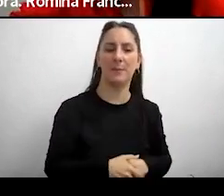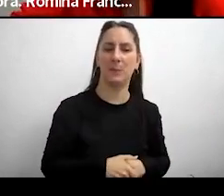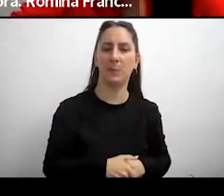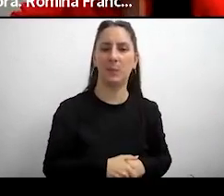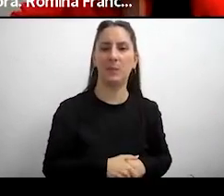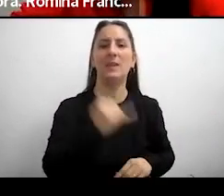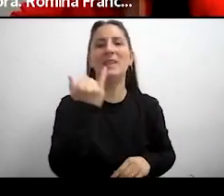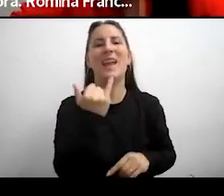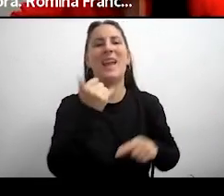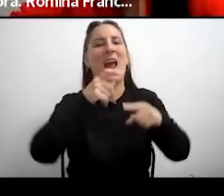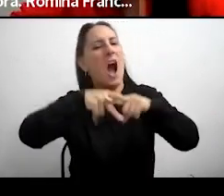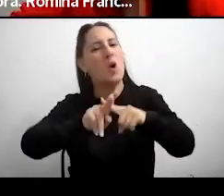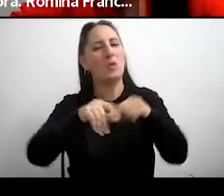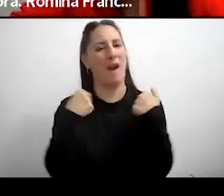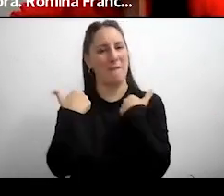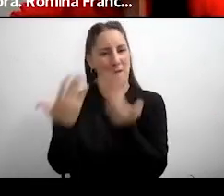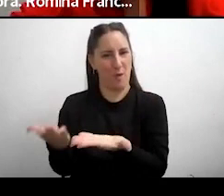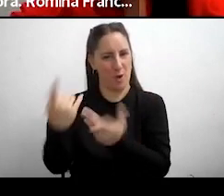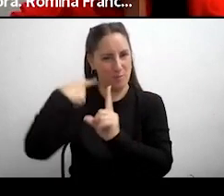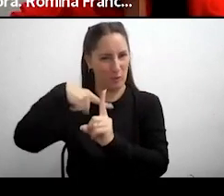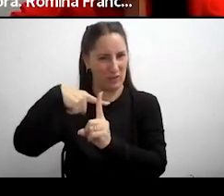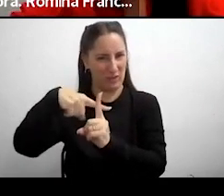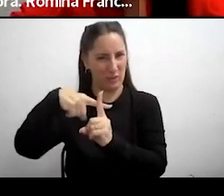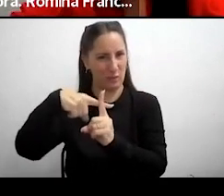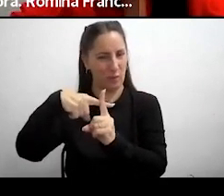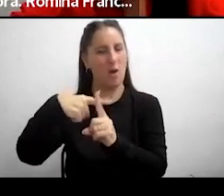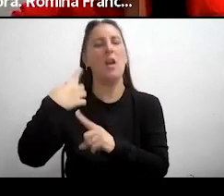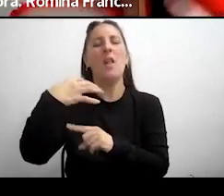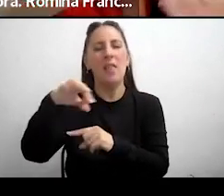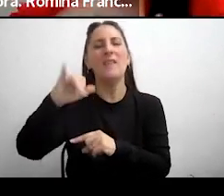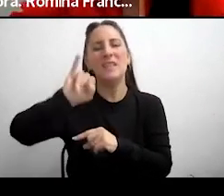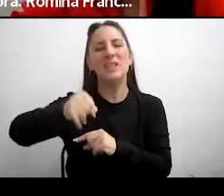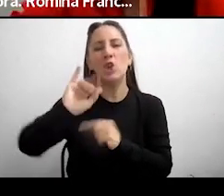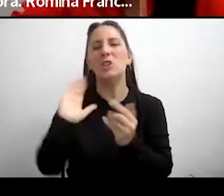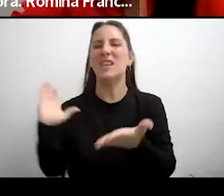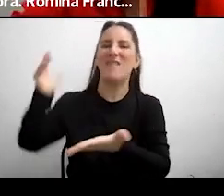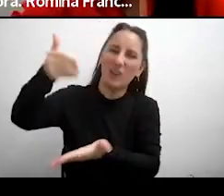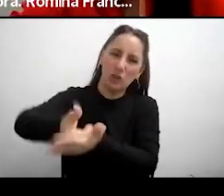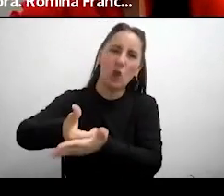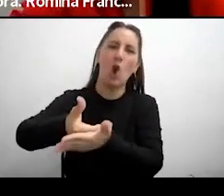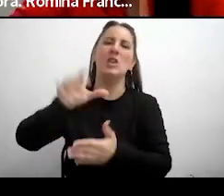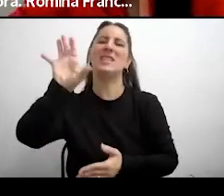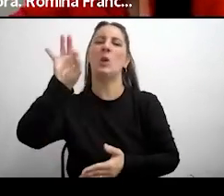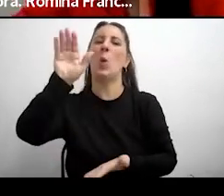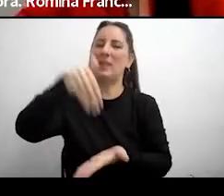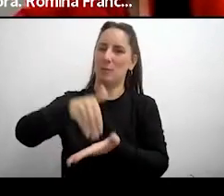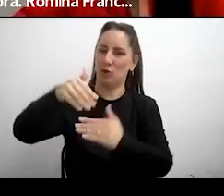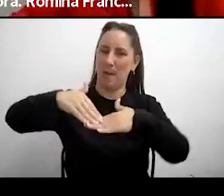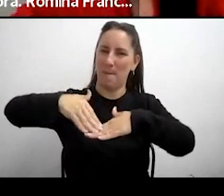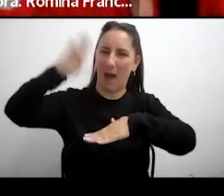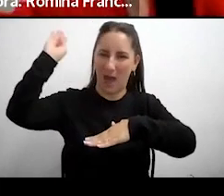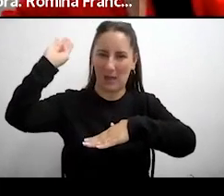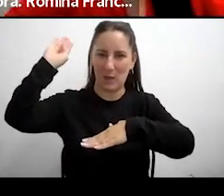tengan ajuste positivo y tienen que tener la condición de inversión más de 50 millones, así que